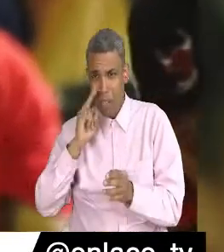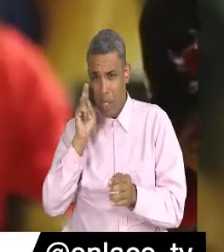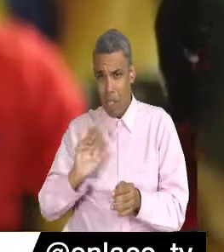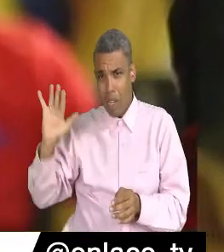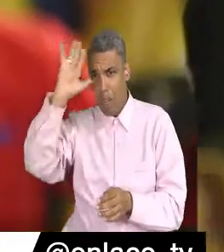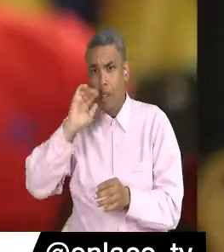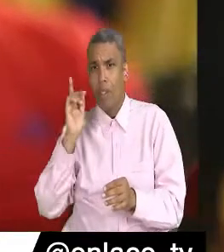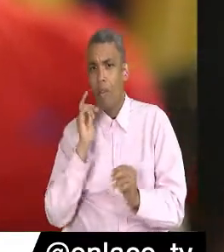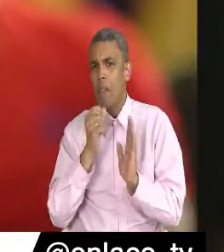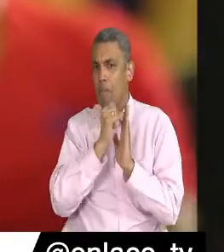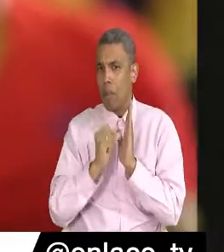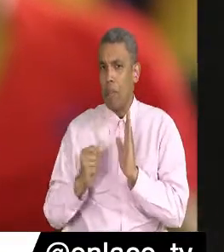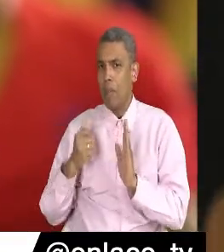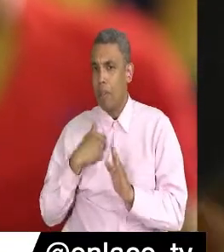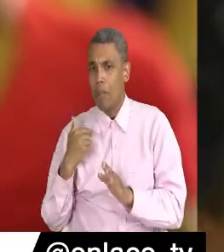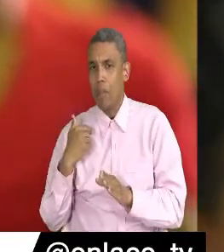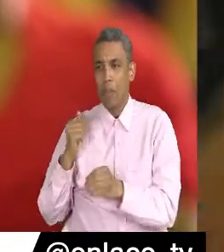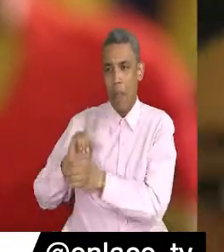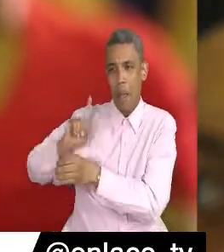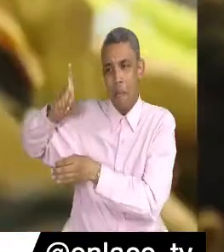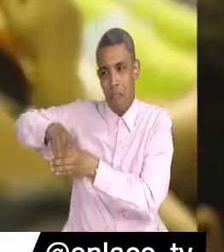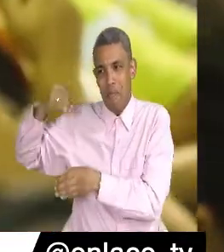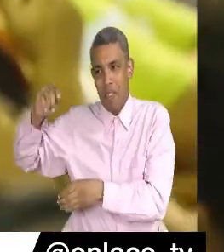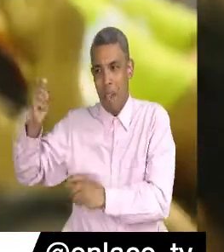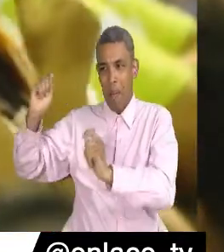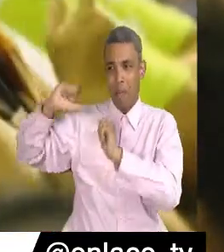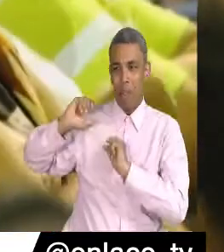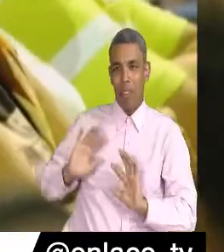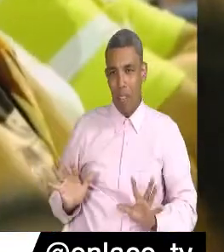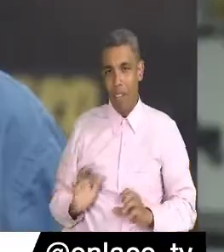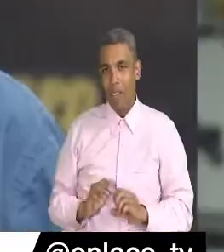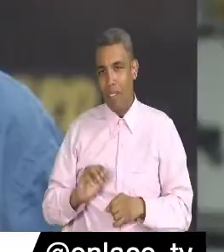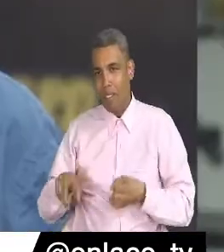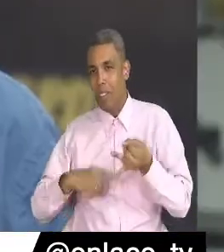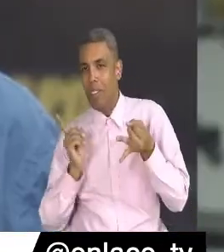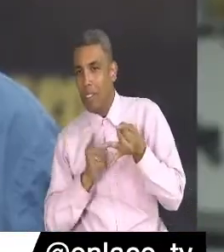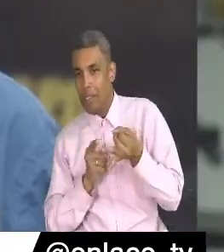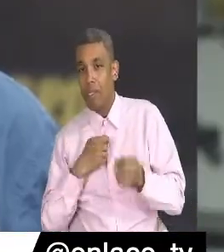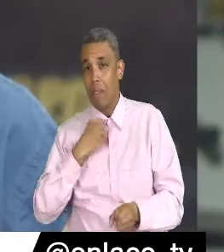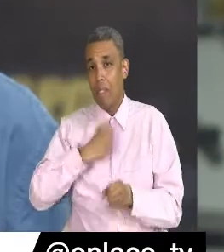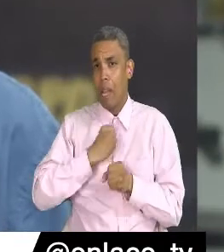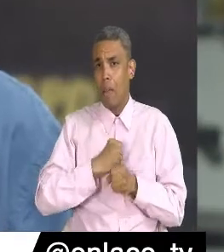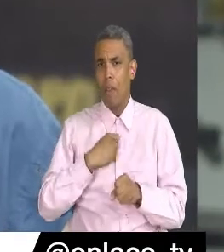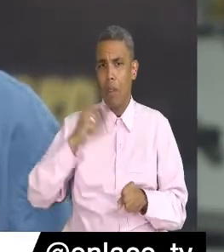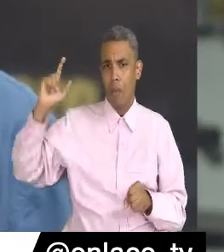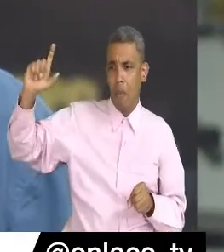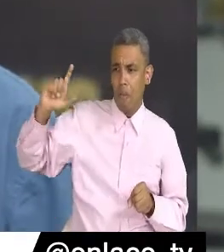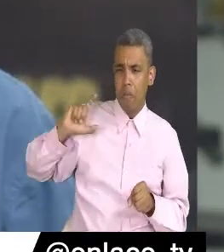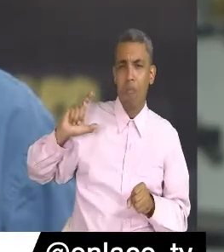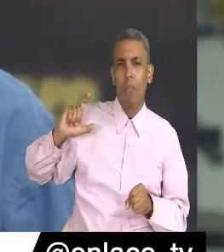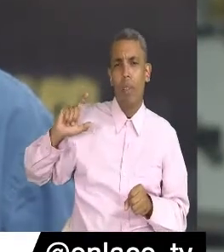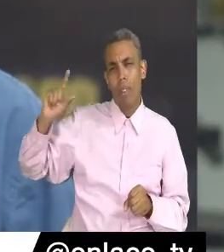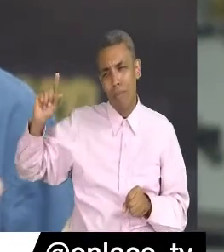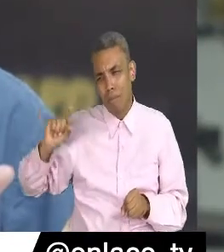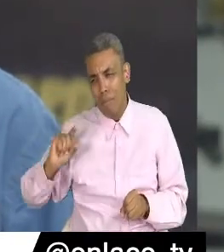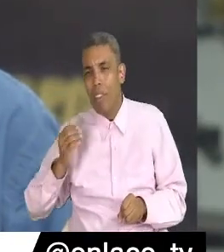poseer vivienda, solamente con eso, y no ganarse más de 2 salarios mínimos, no tener ingresos por más de 2 salarios mínimos y